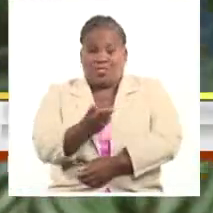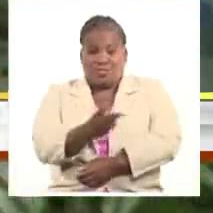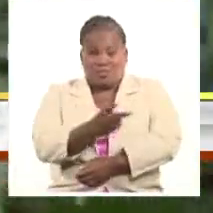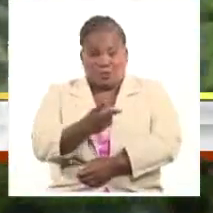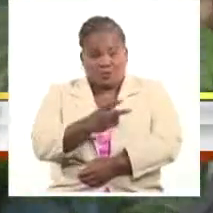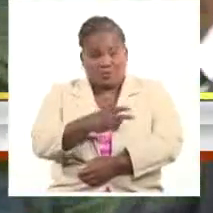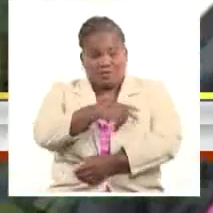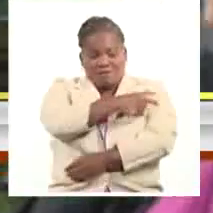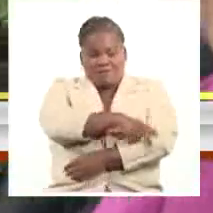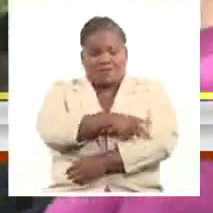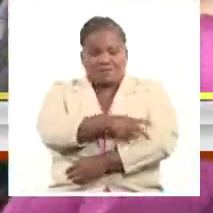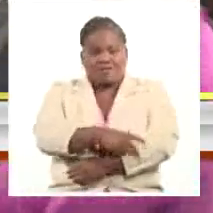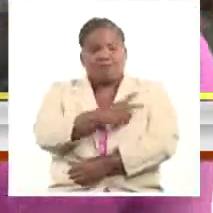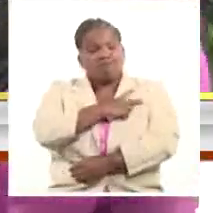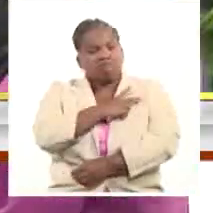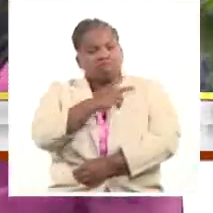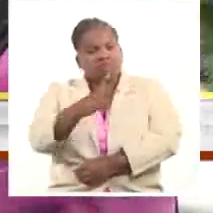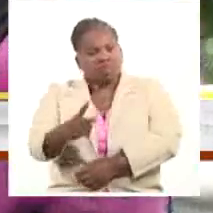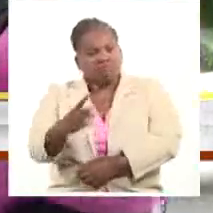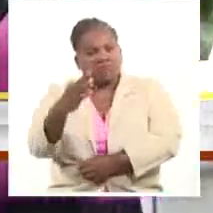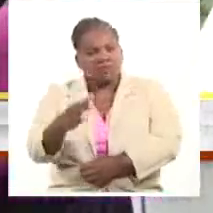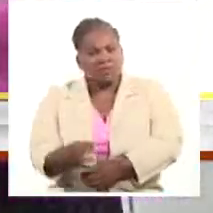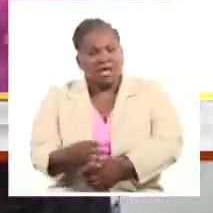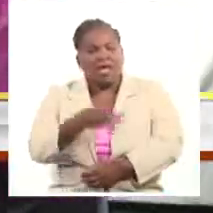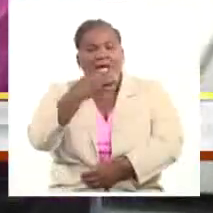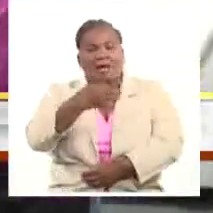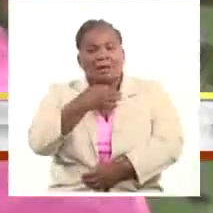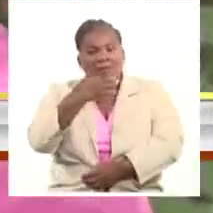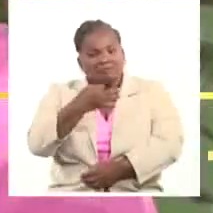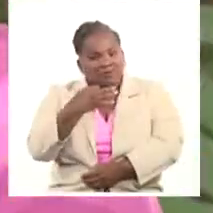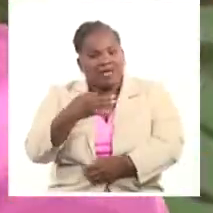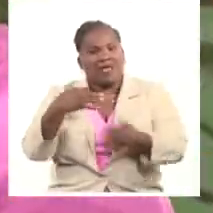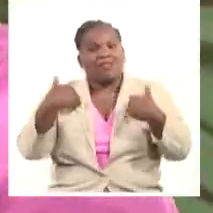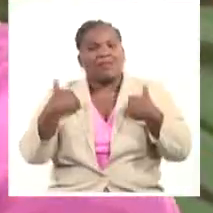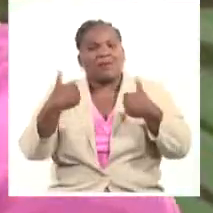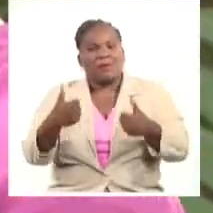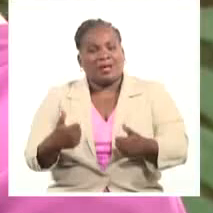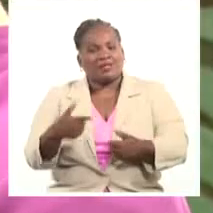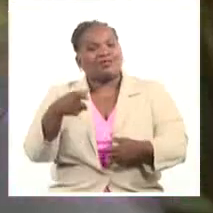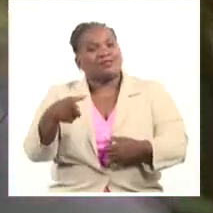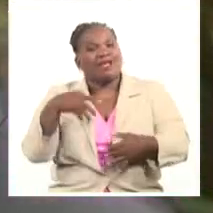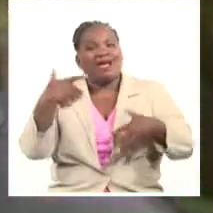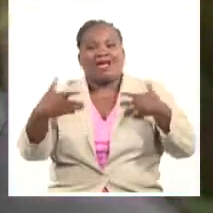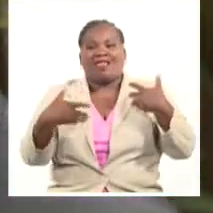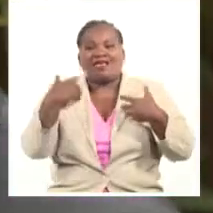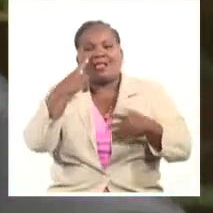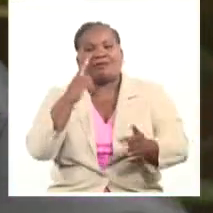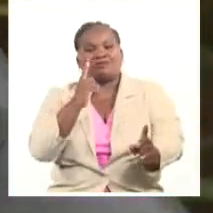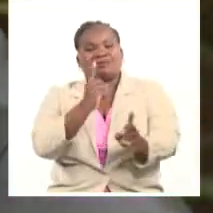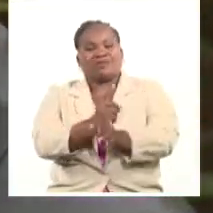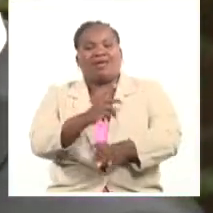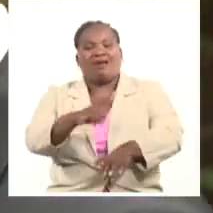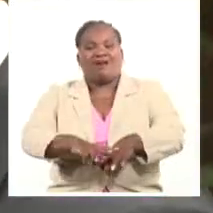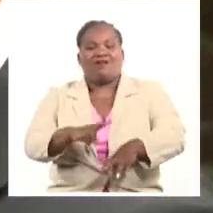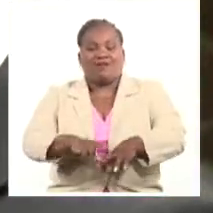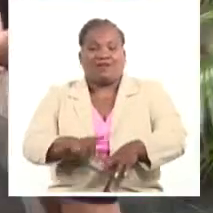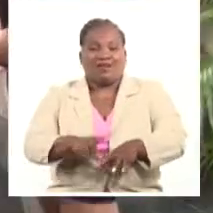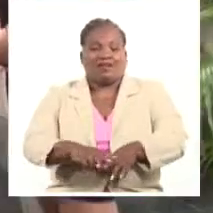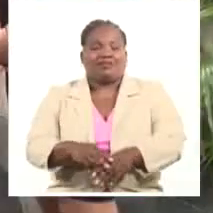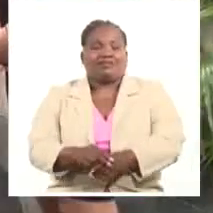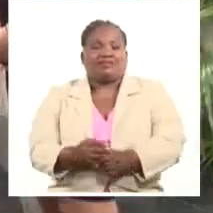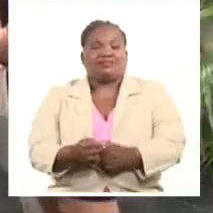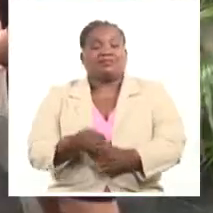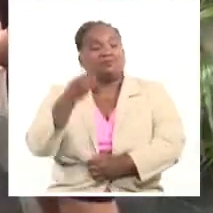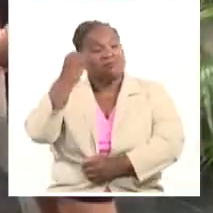pueblos. Voluntad con la que coincidió el diplomático griego, quien no escondió su alegría por encontrarse en La Habana, donde espera poder contribuir